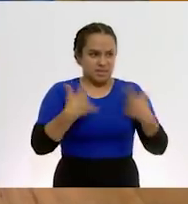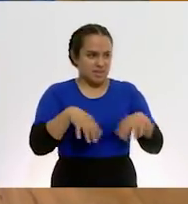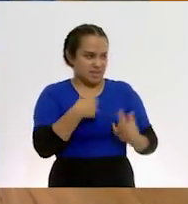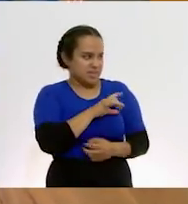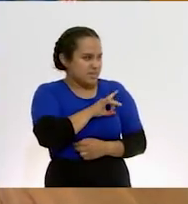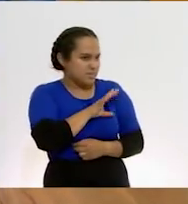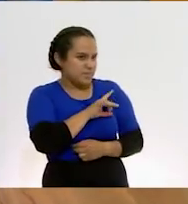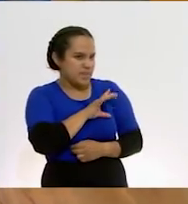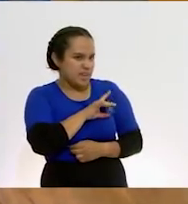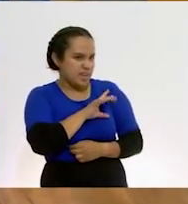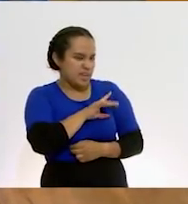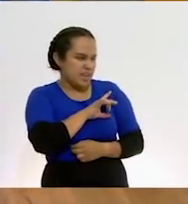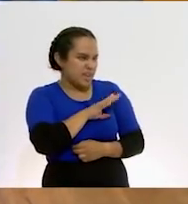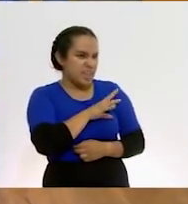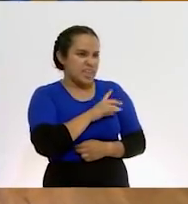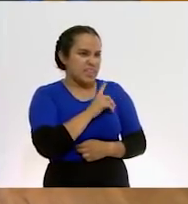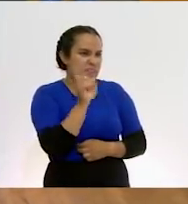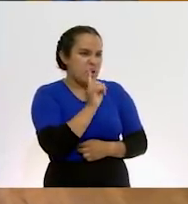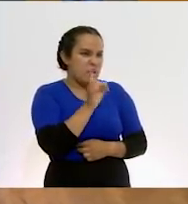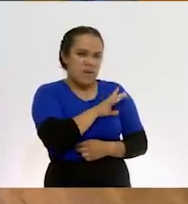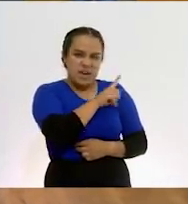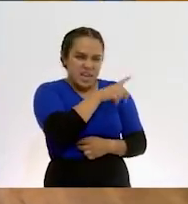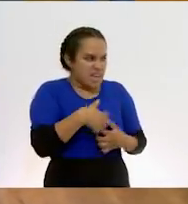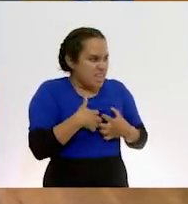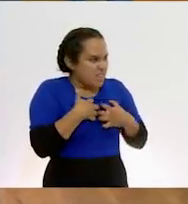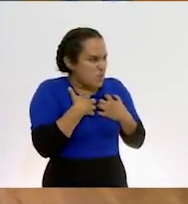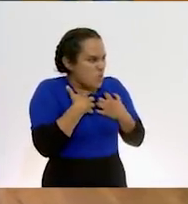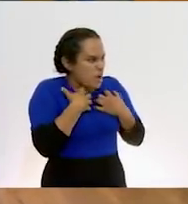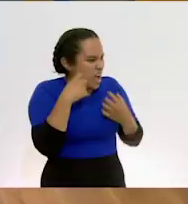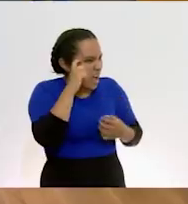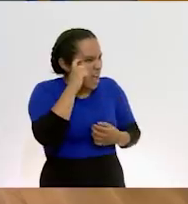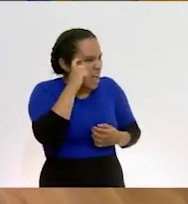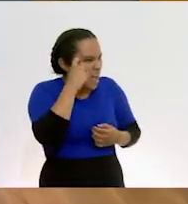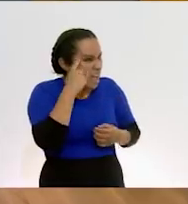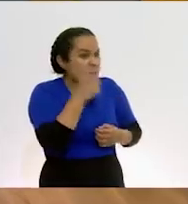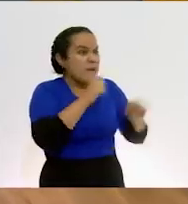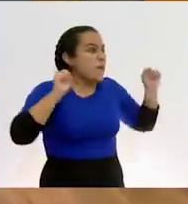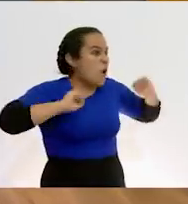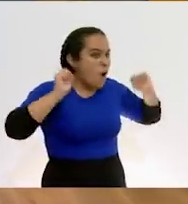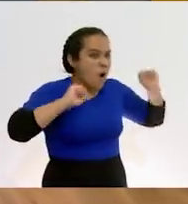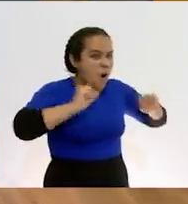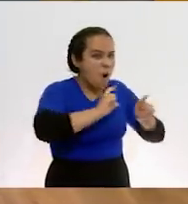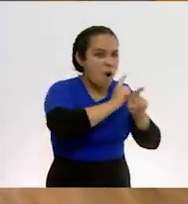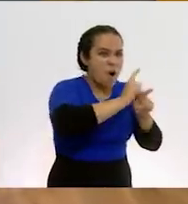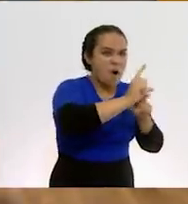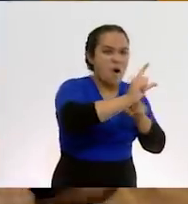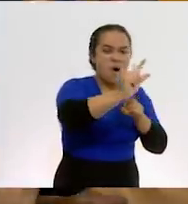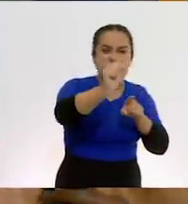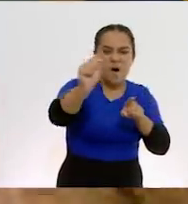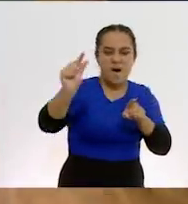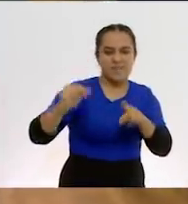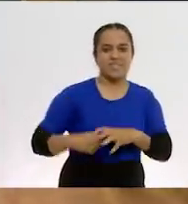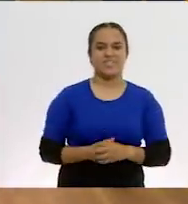miedo! ¡Ay, hay un águila enojada! ¡Ah, corran! ¡Corran!